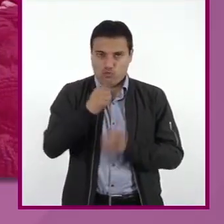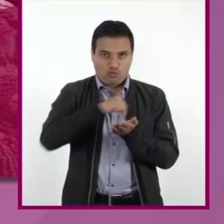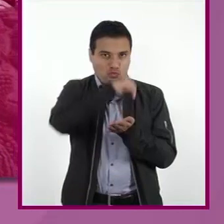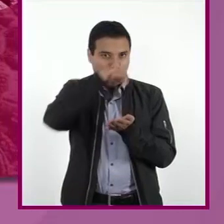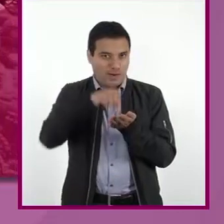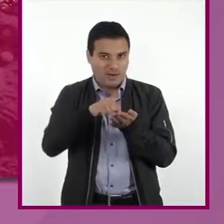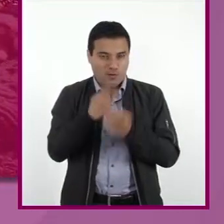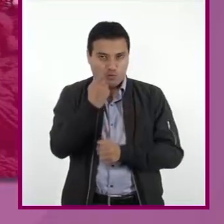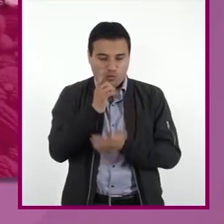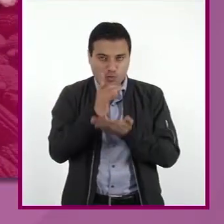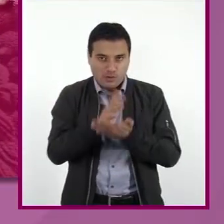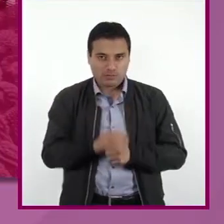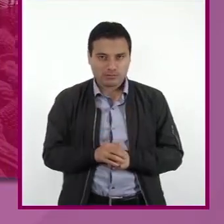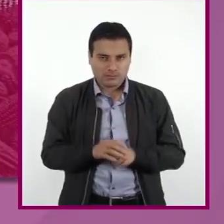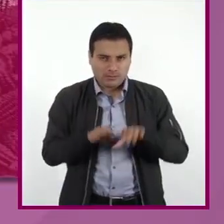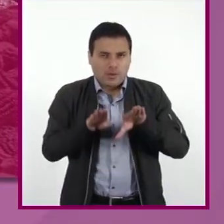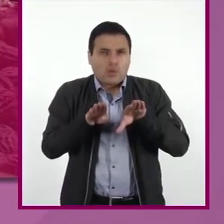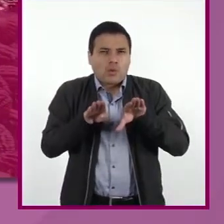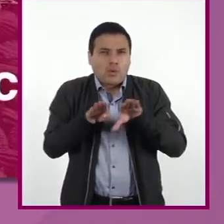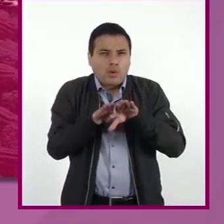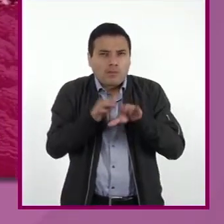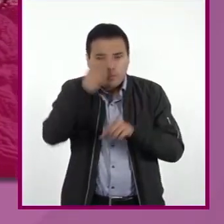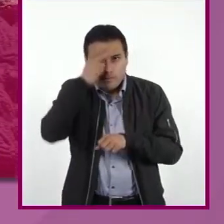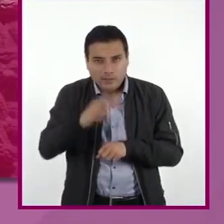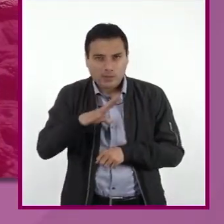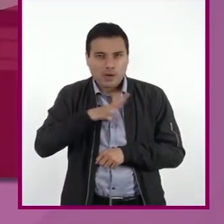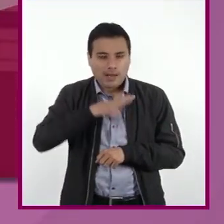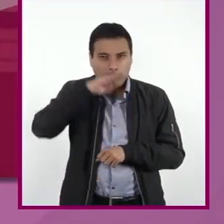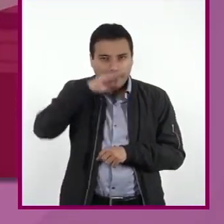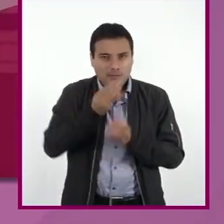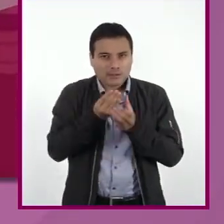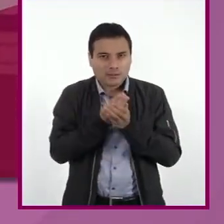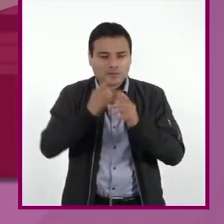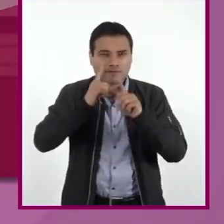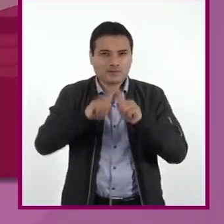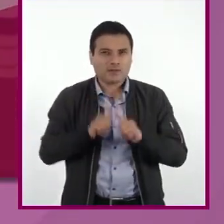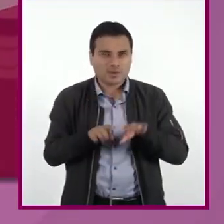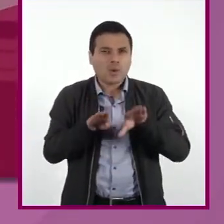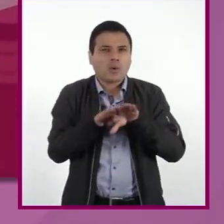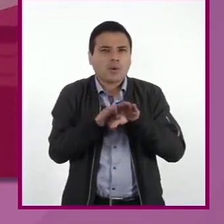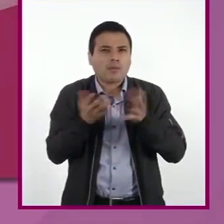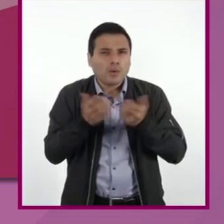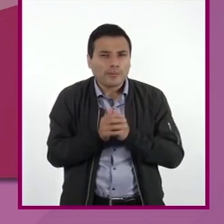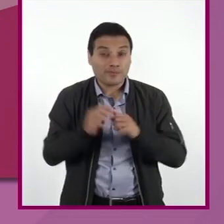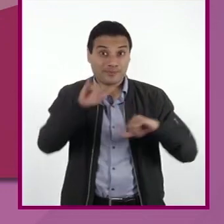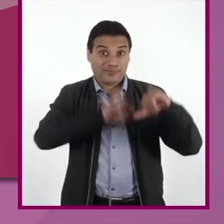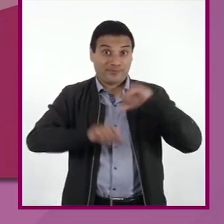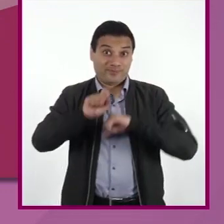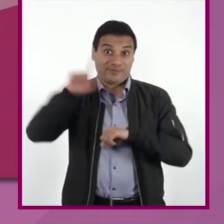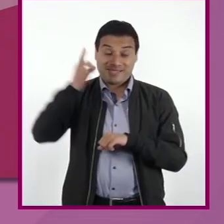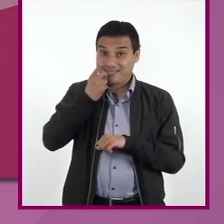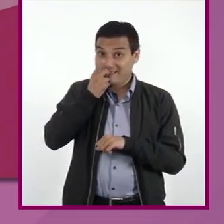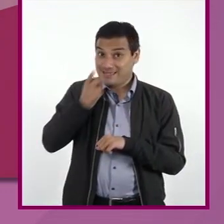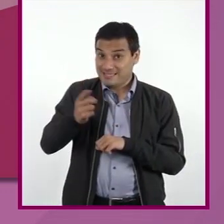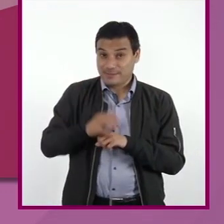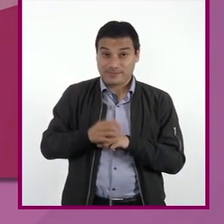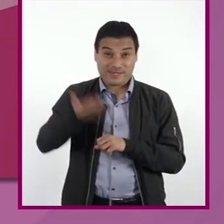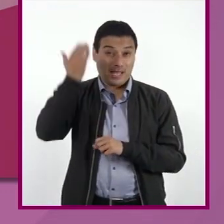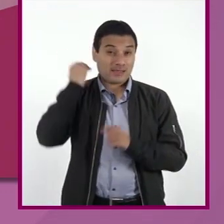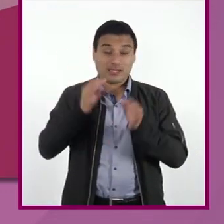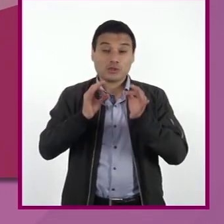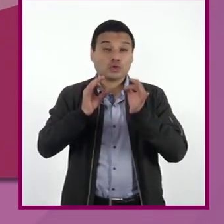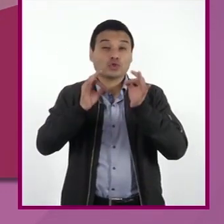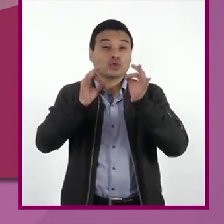es que nuestro país cuenta con esta gran variedad? Según los científicos, todo empezó con el teocintle.